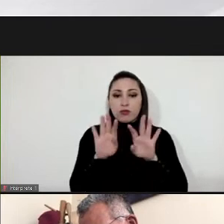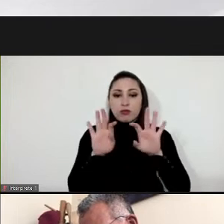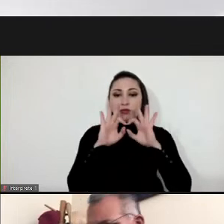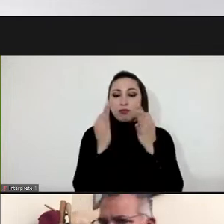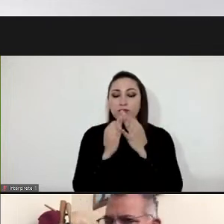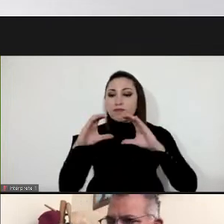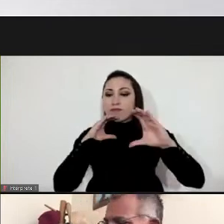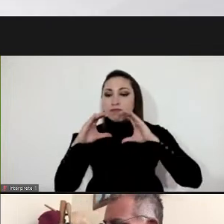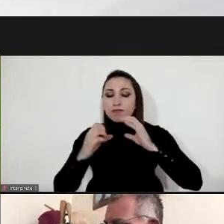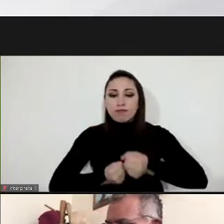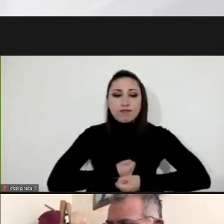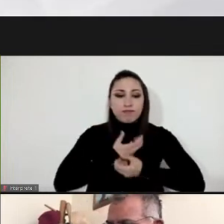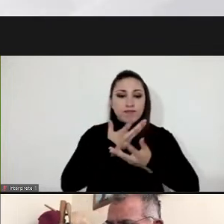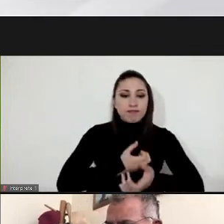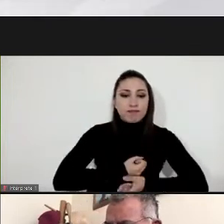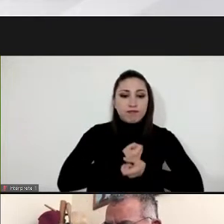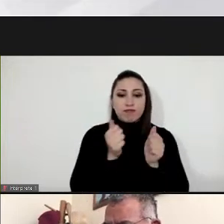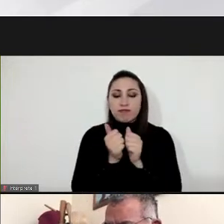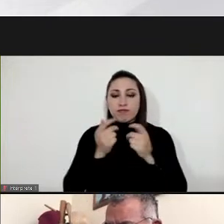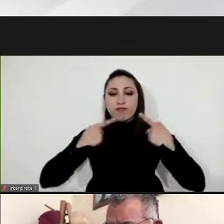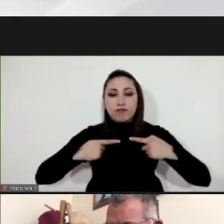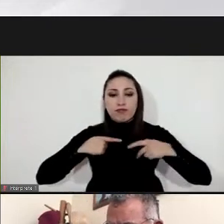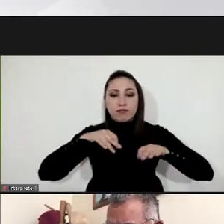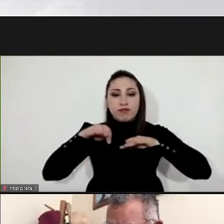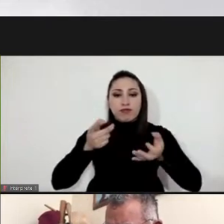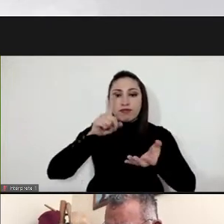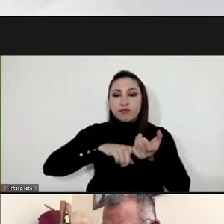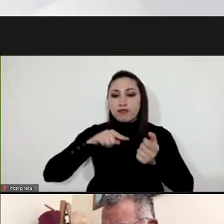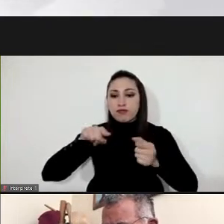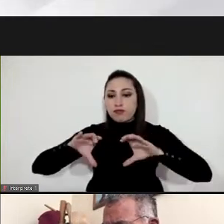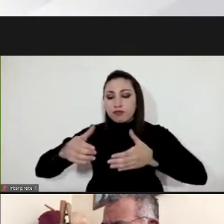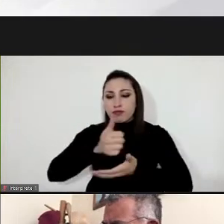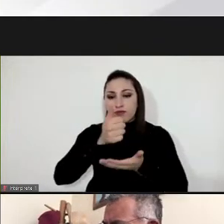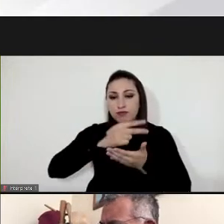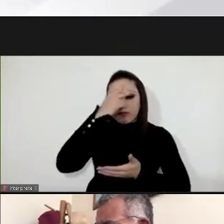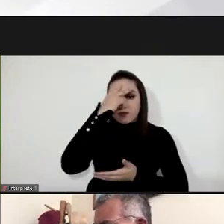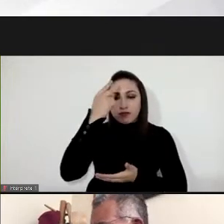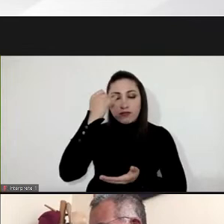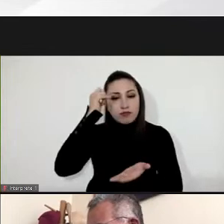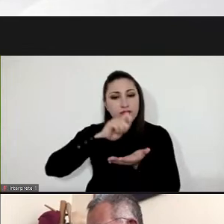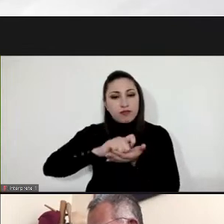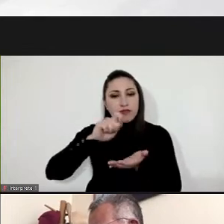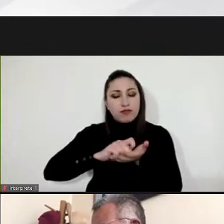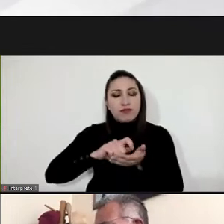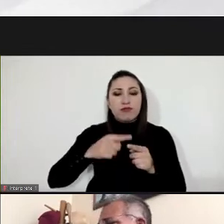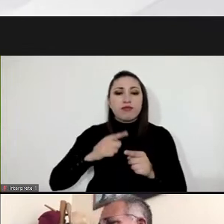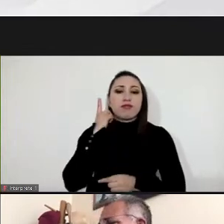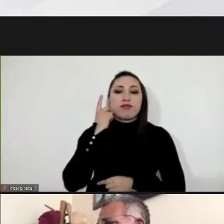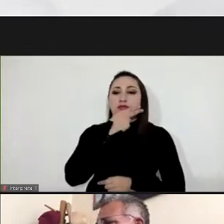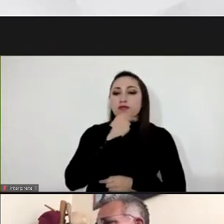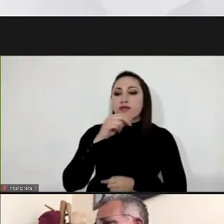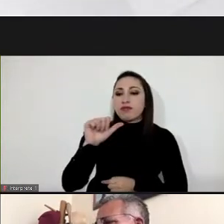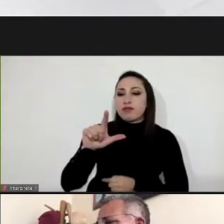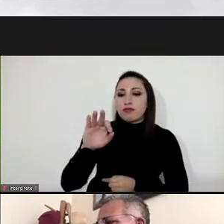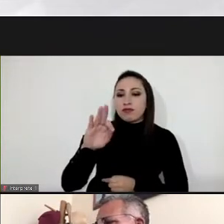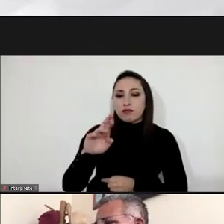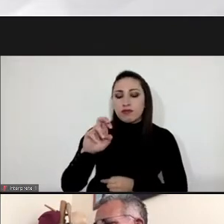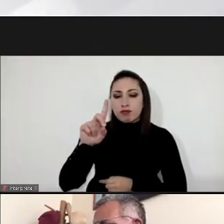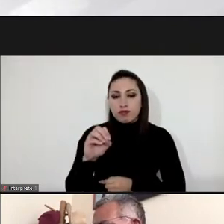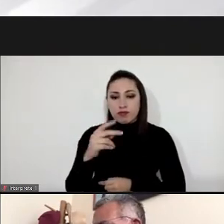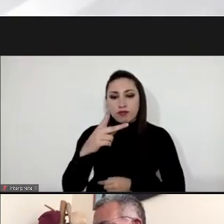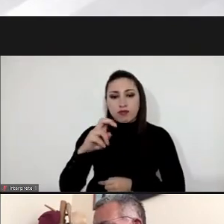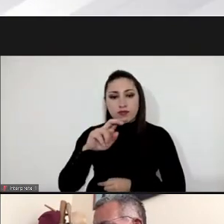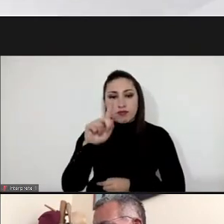comunicación entre las y los trabajadores de este órgano legislativo. Promovida por el diputado Alfredo Pérez Paredes.